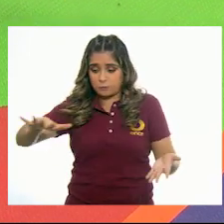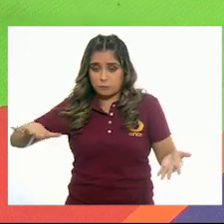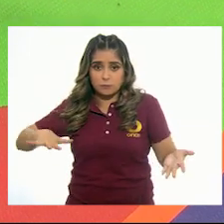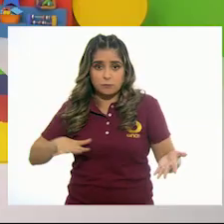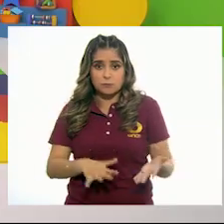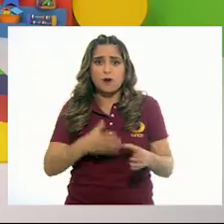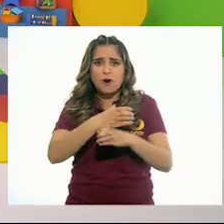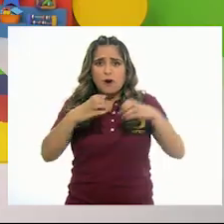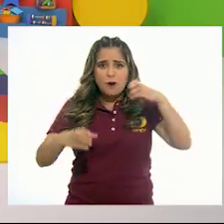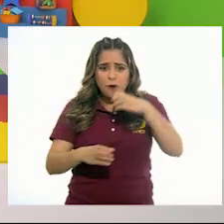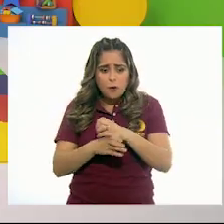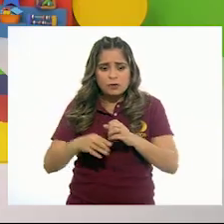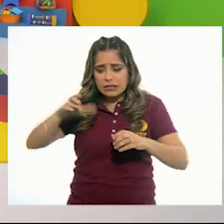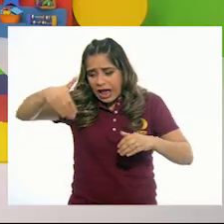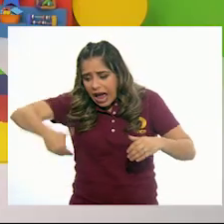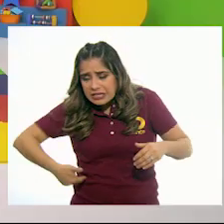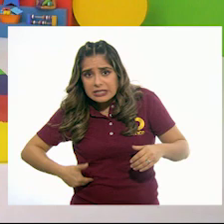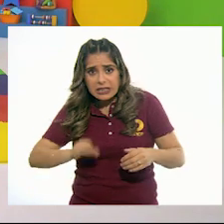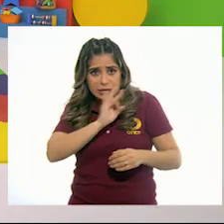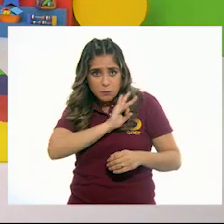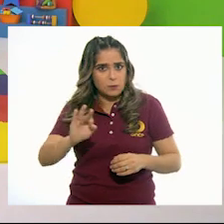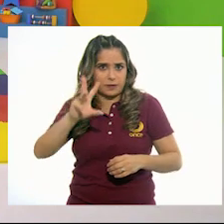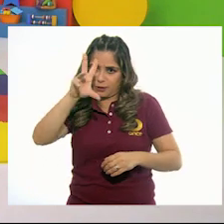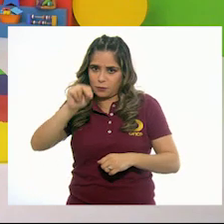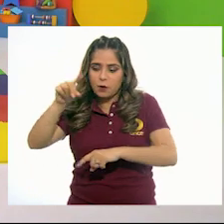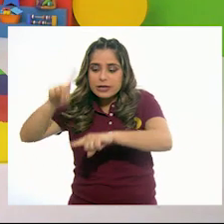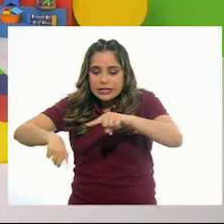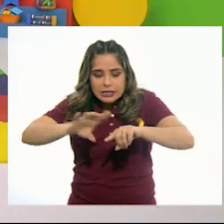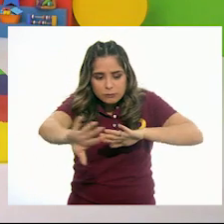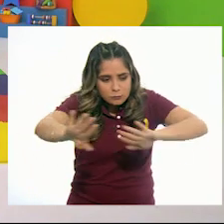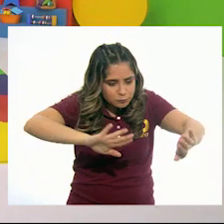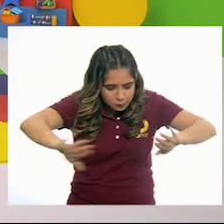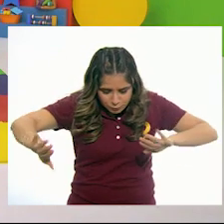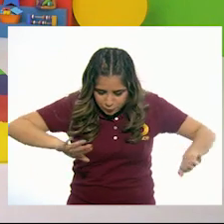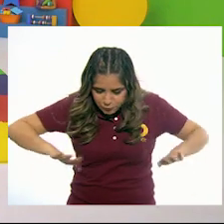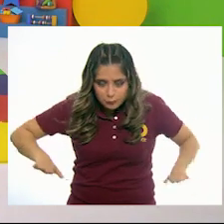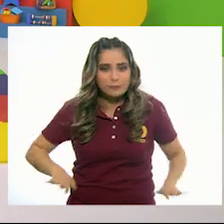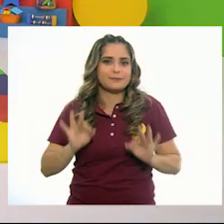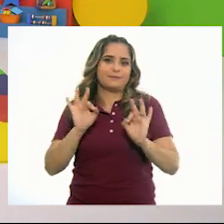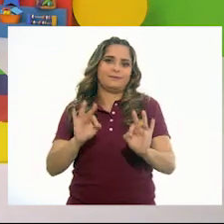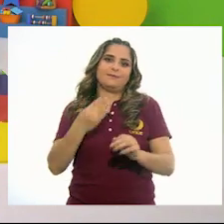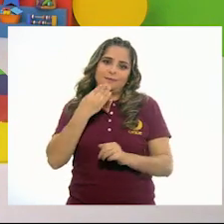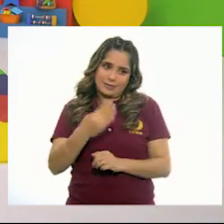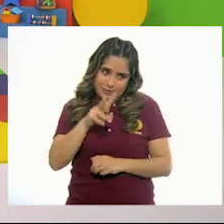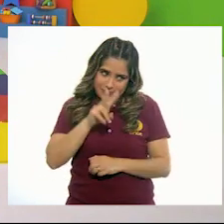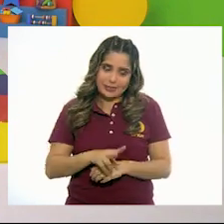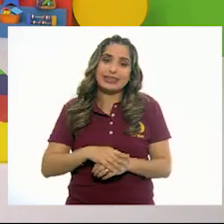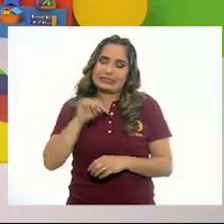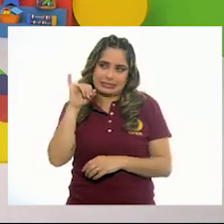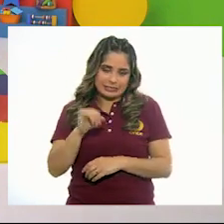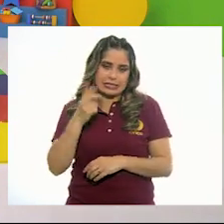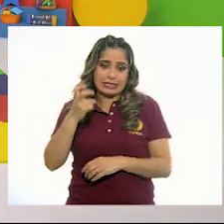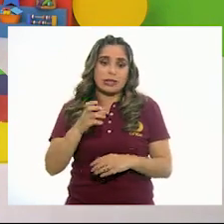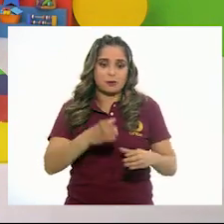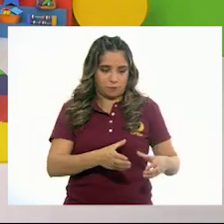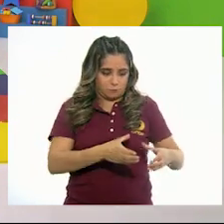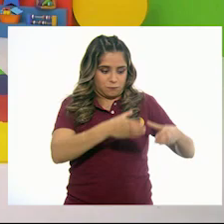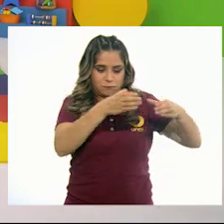libre de objetos, ¿de acuerdo, Soja? Sí, para evitar cualquier accidente. Está lista mi torre. ¡Qué buena